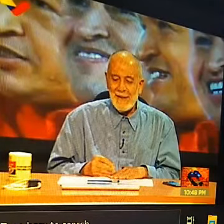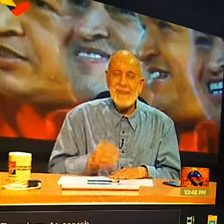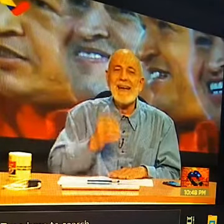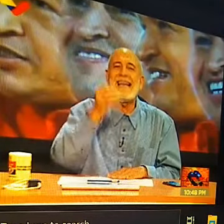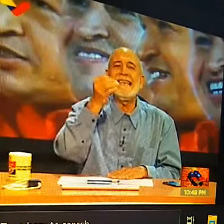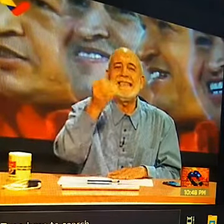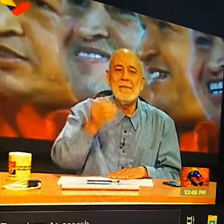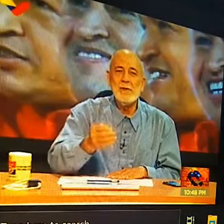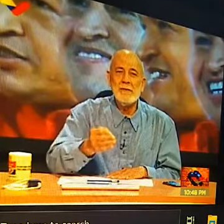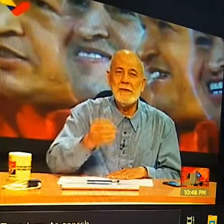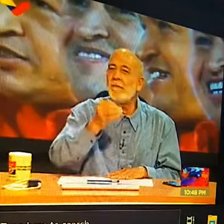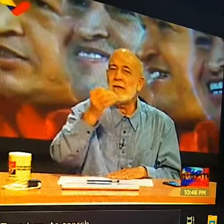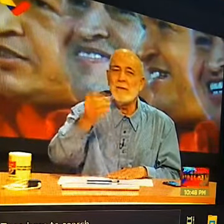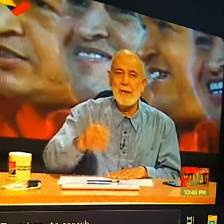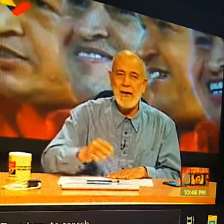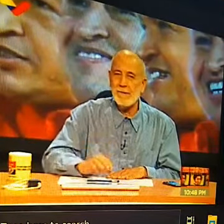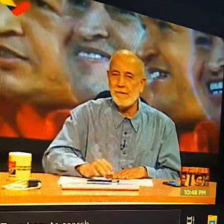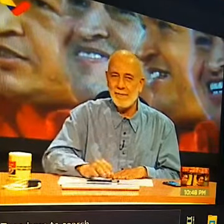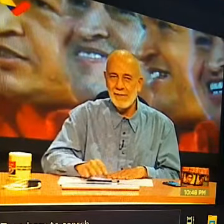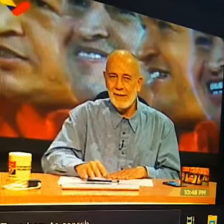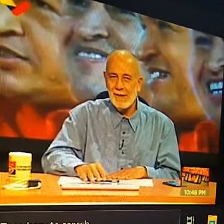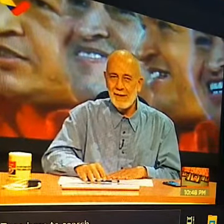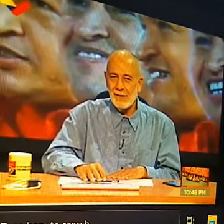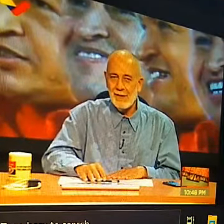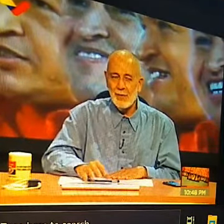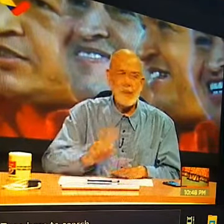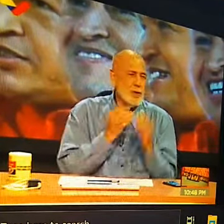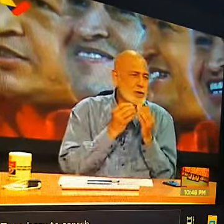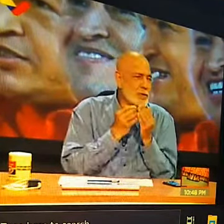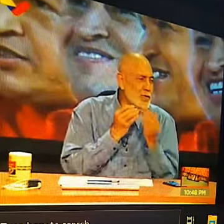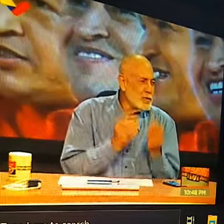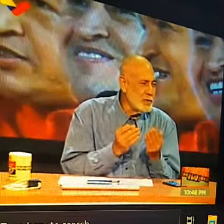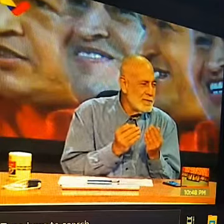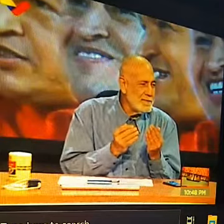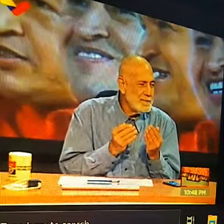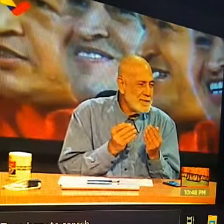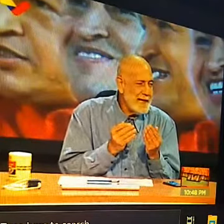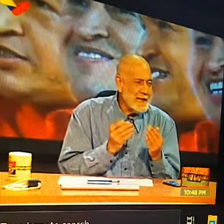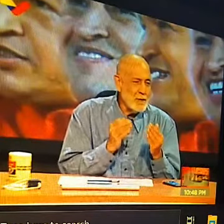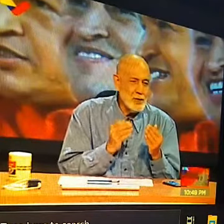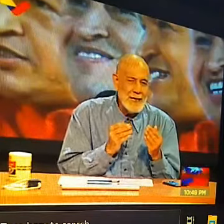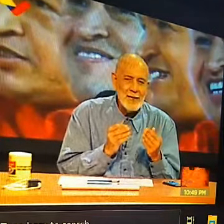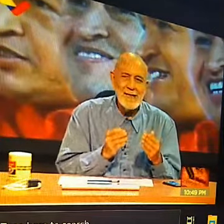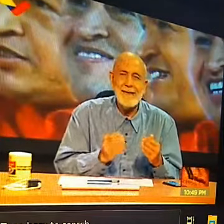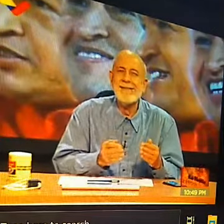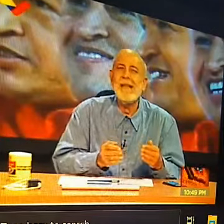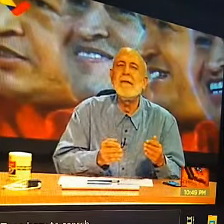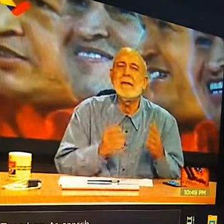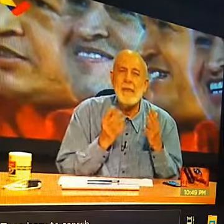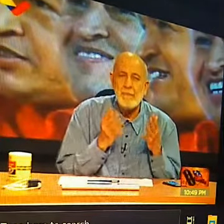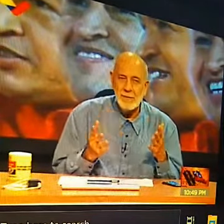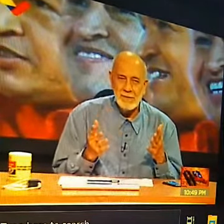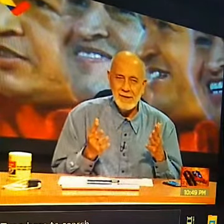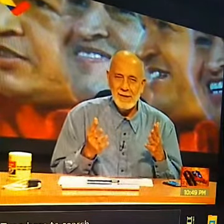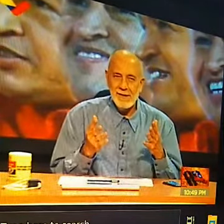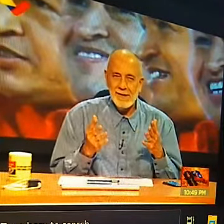Chávez estaba clarísimo, siempre estuvo claro. Su discurso incluso era revolucionario desde hace bastante